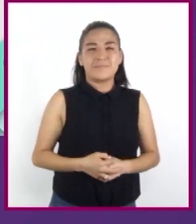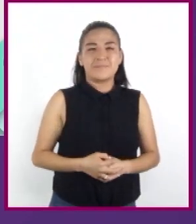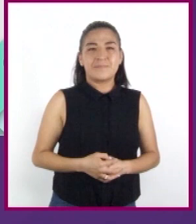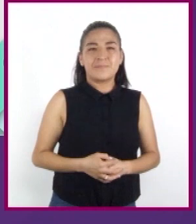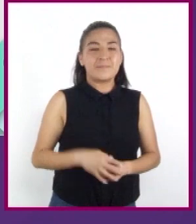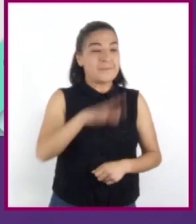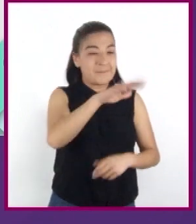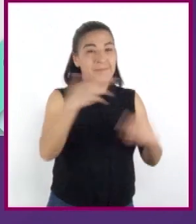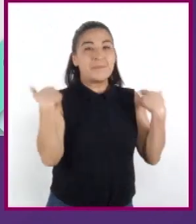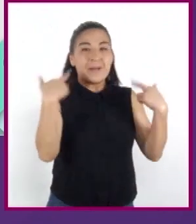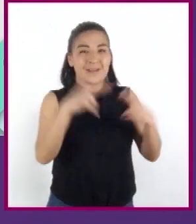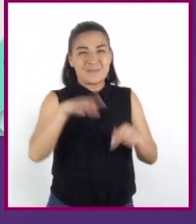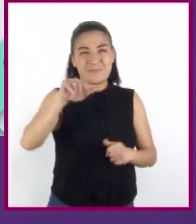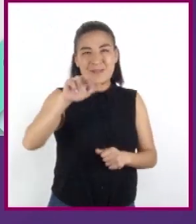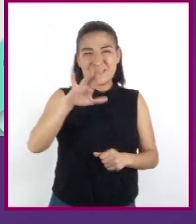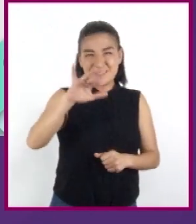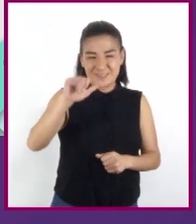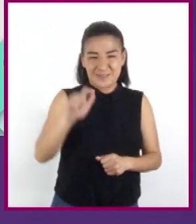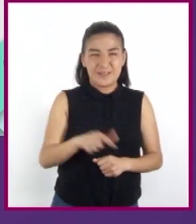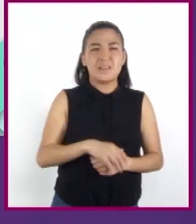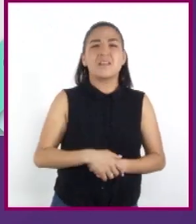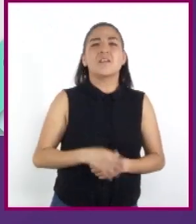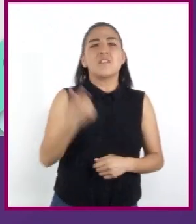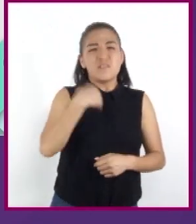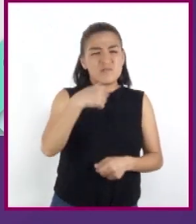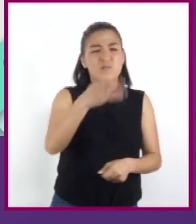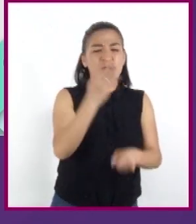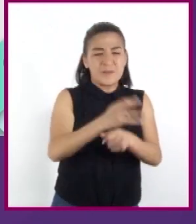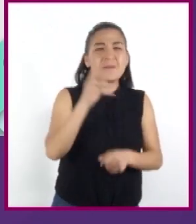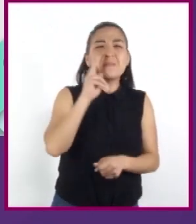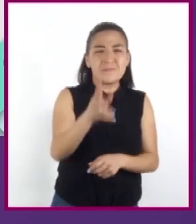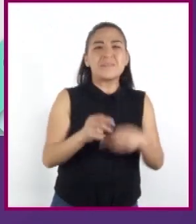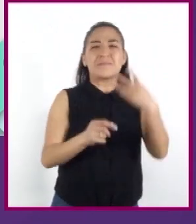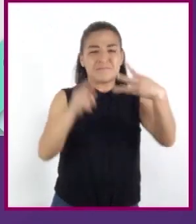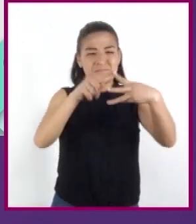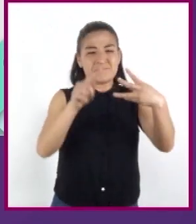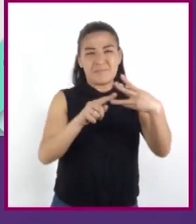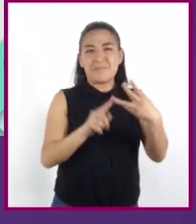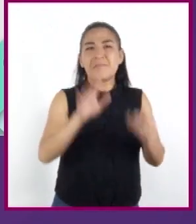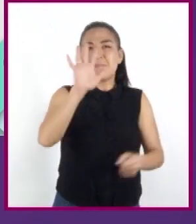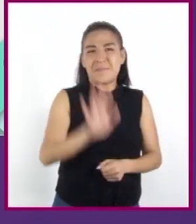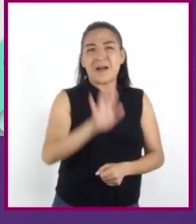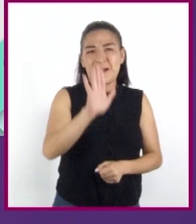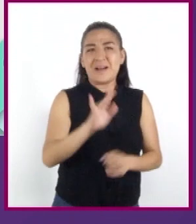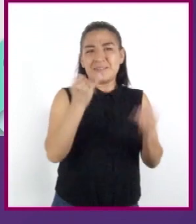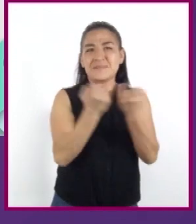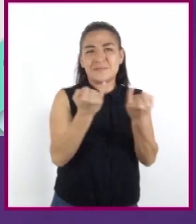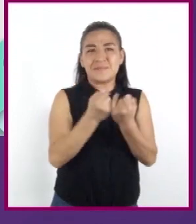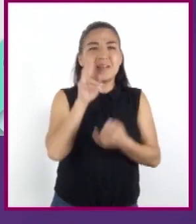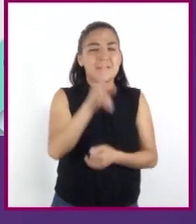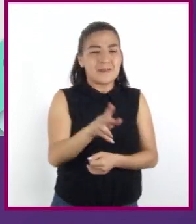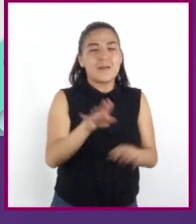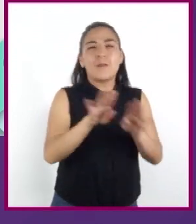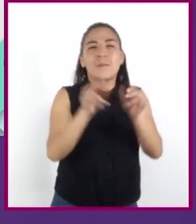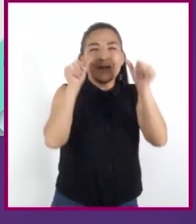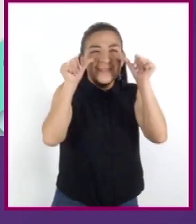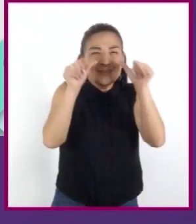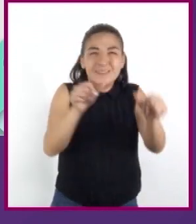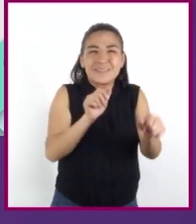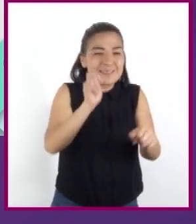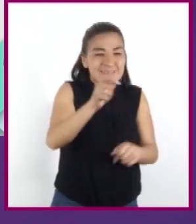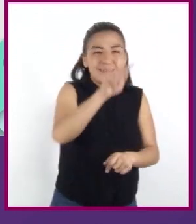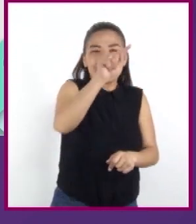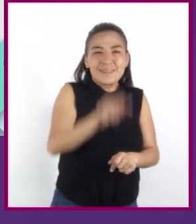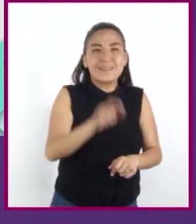Profesor Marcial, las 3 opciones se parecen bastante. Parece ser que todo se reduce a poner atención en los signos. Yo sé que